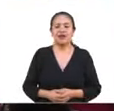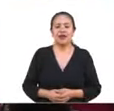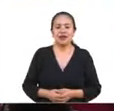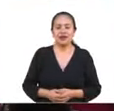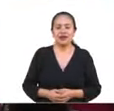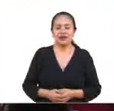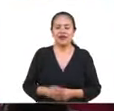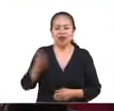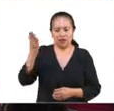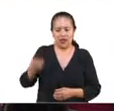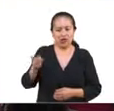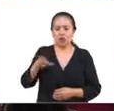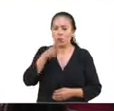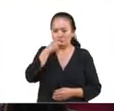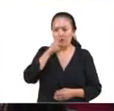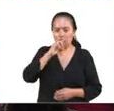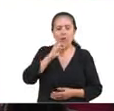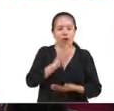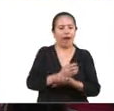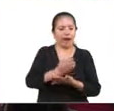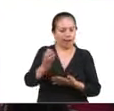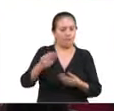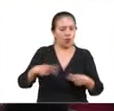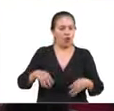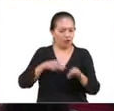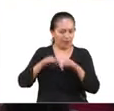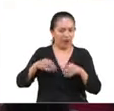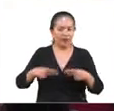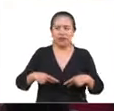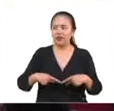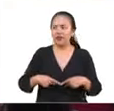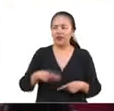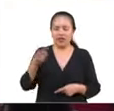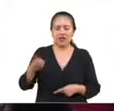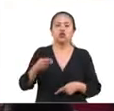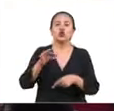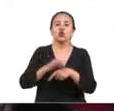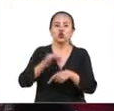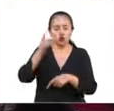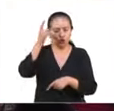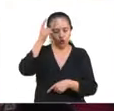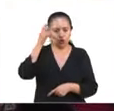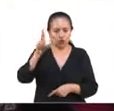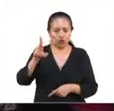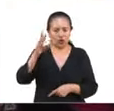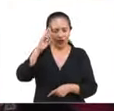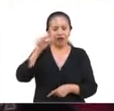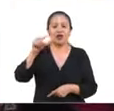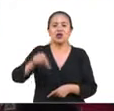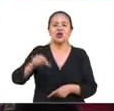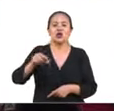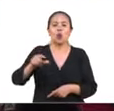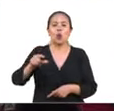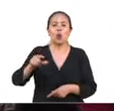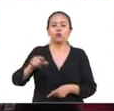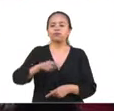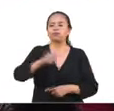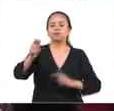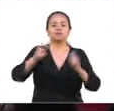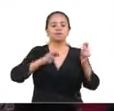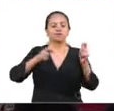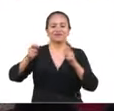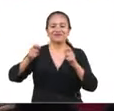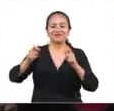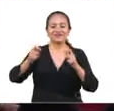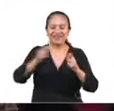Ella es hija de campesinos, campesinas, es doctora y hoy es quien dirige los destinos